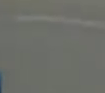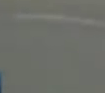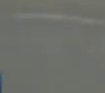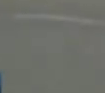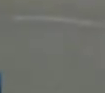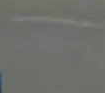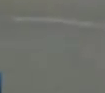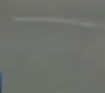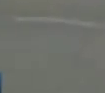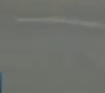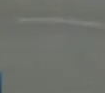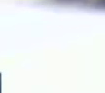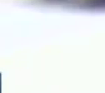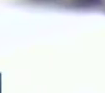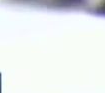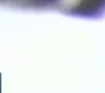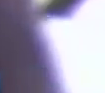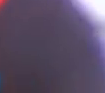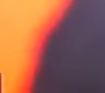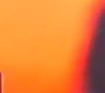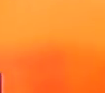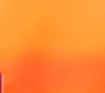se bajaron de un auto.